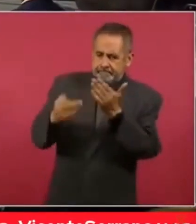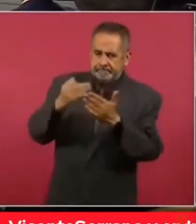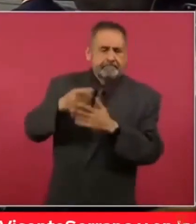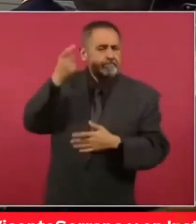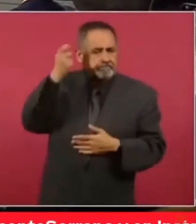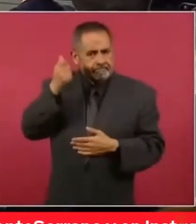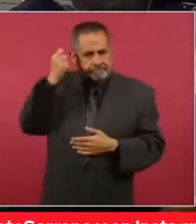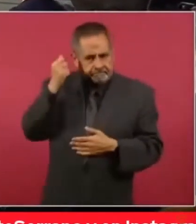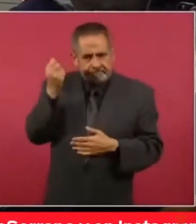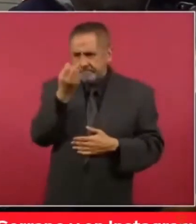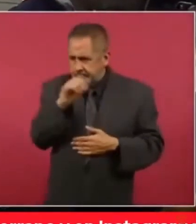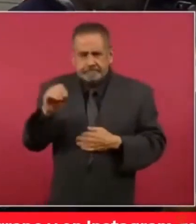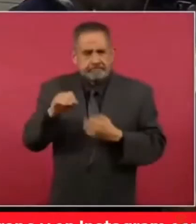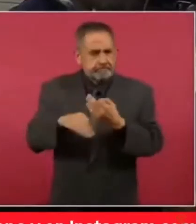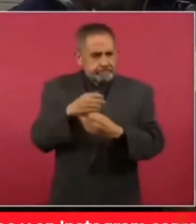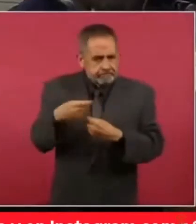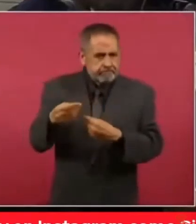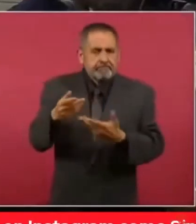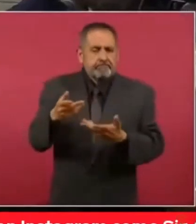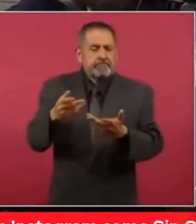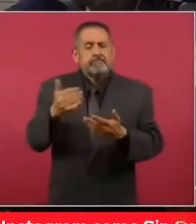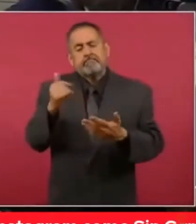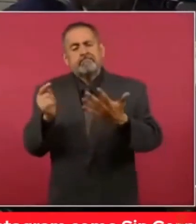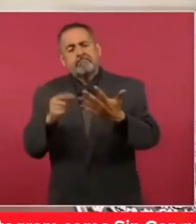otras cosas.